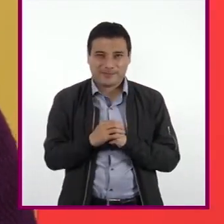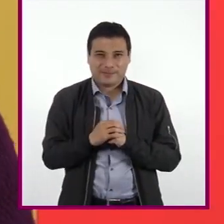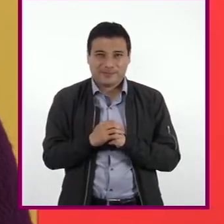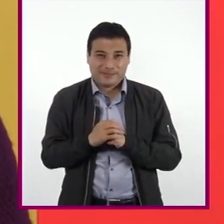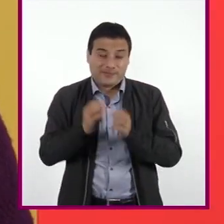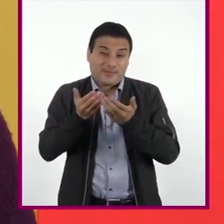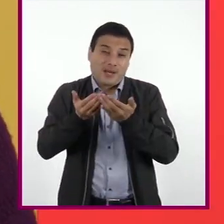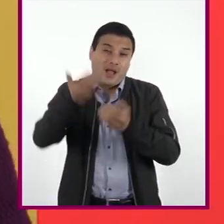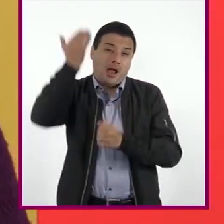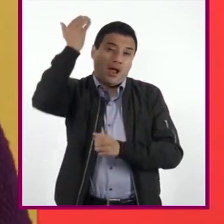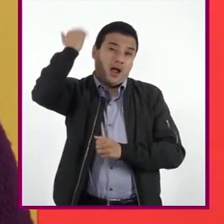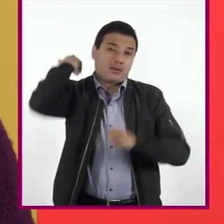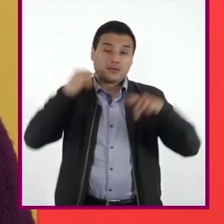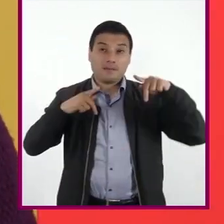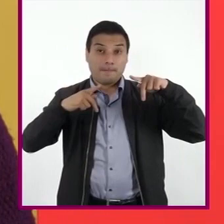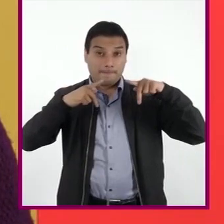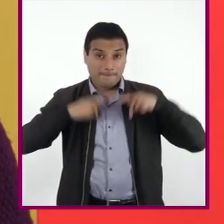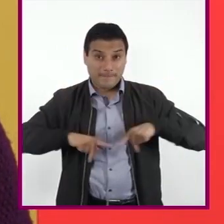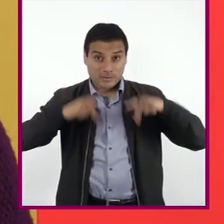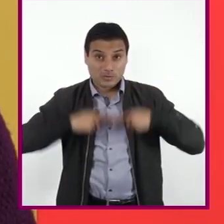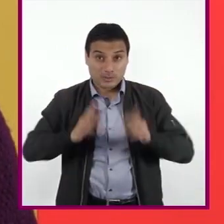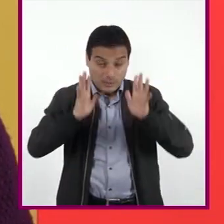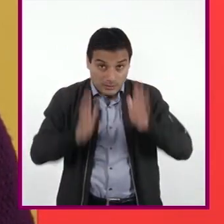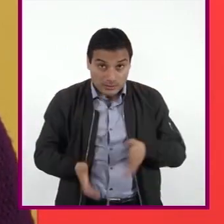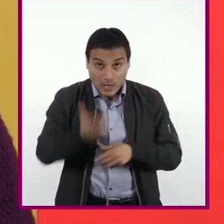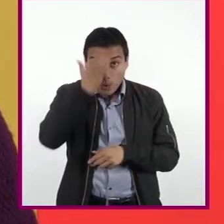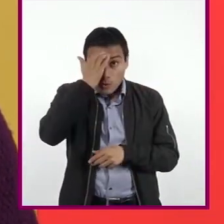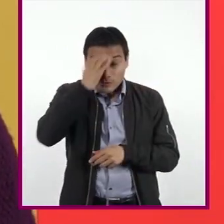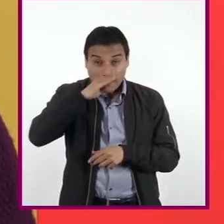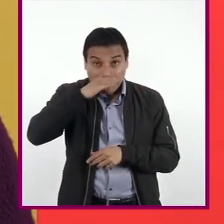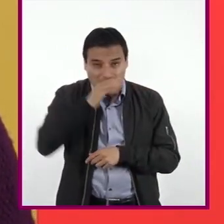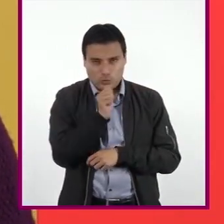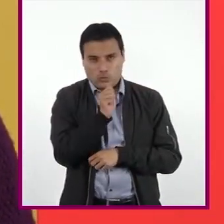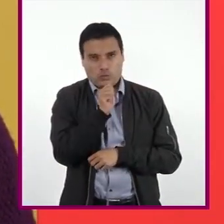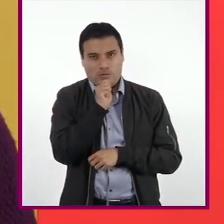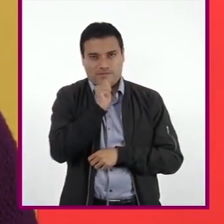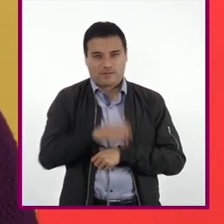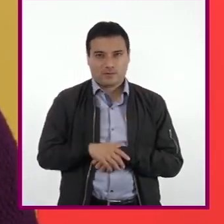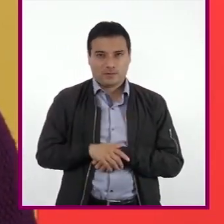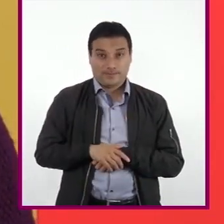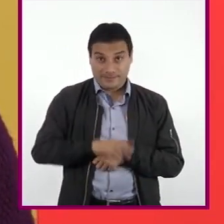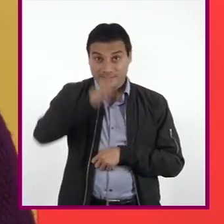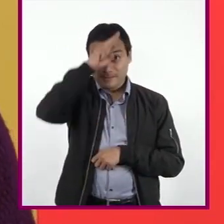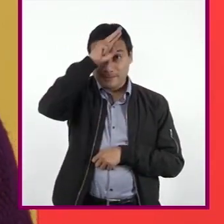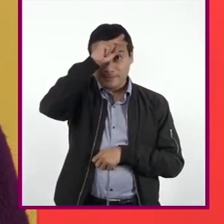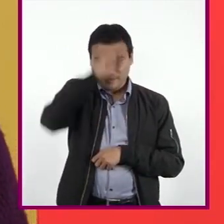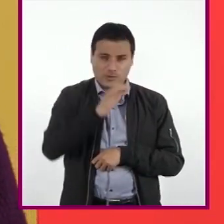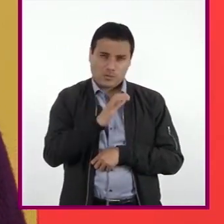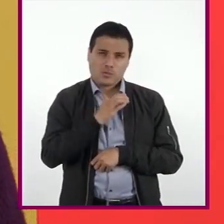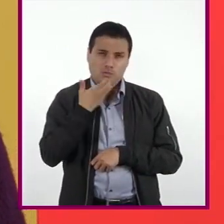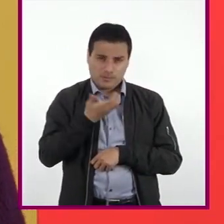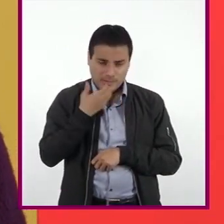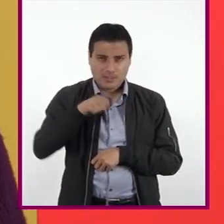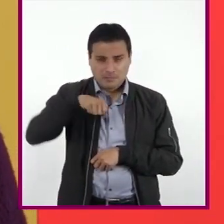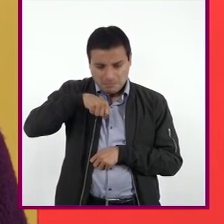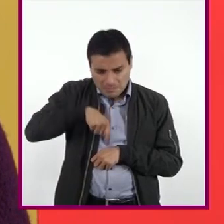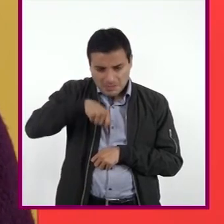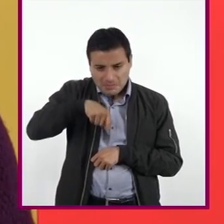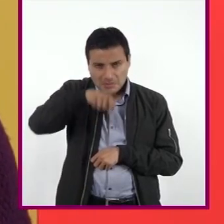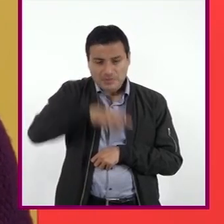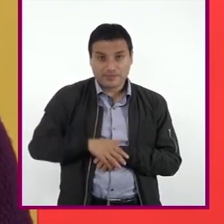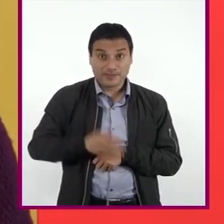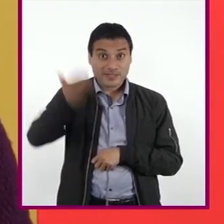gente todavía no conocía el maíz, la arriera era la única que lo sembraba, y en lugar de ser